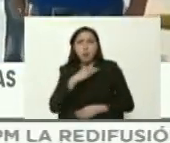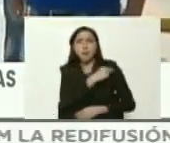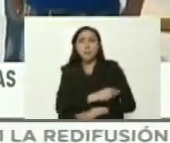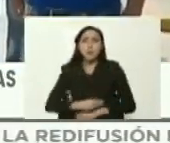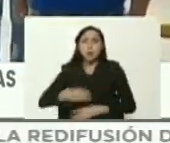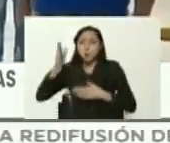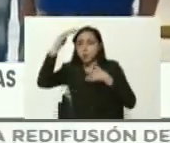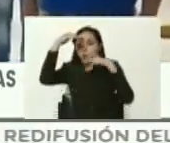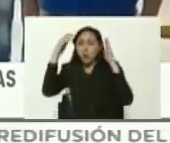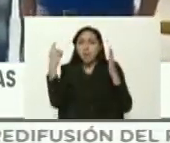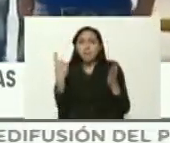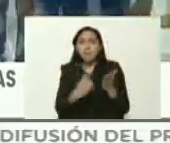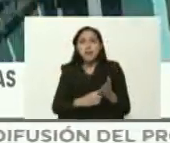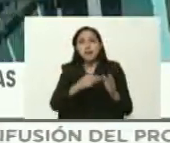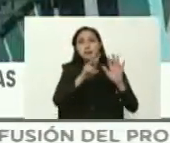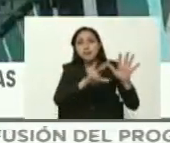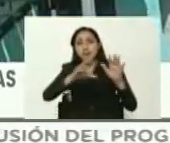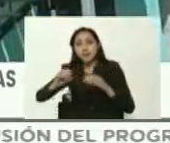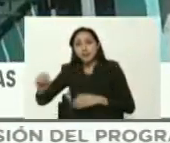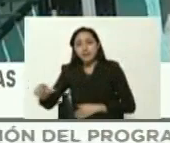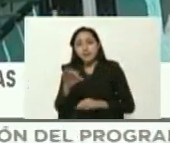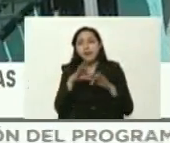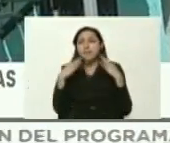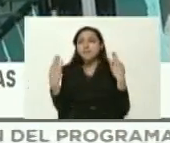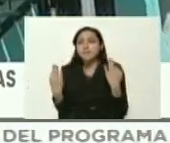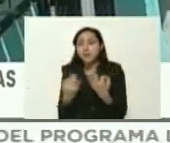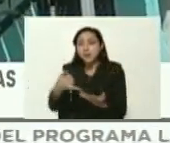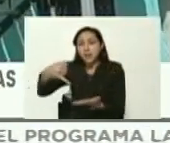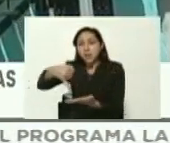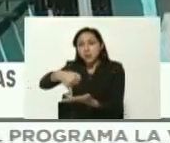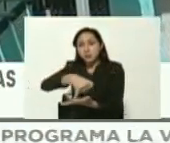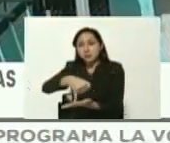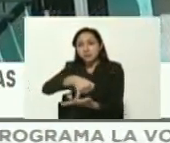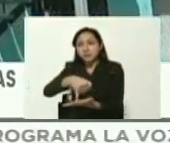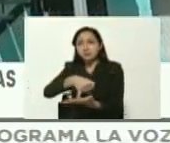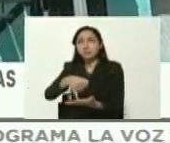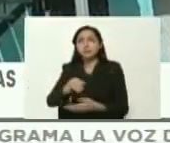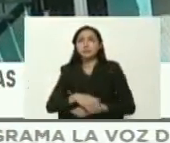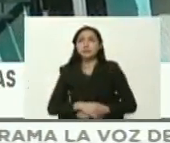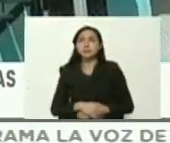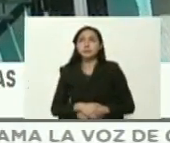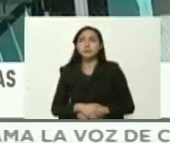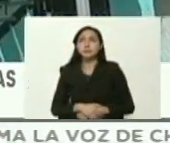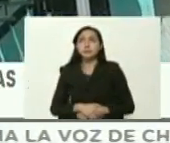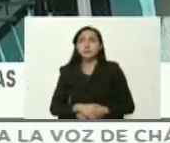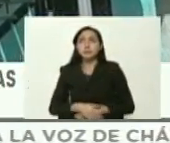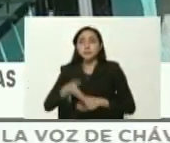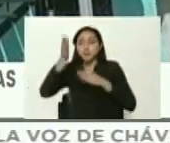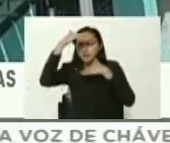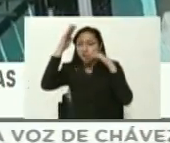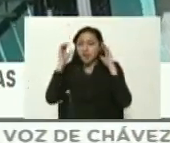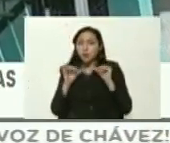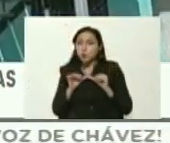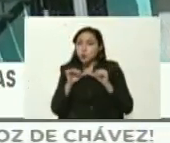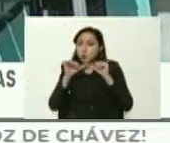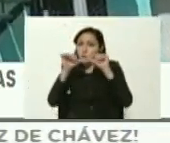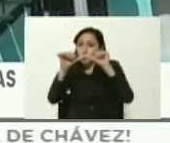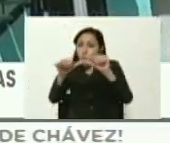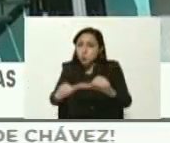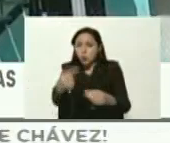de 1.700 familias en condiciones de vulnerabilidad y que comienzan a ser atendidos permanentemente por las